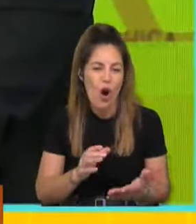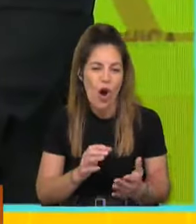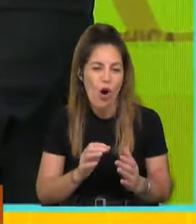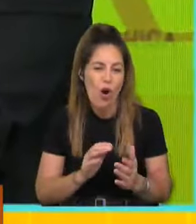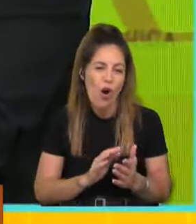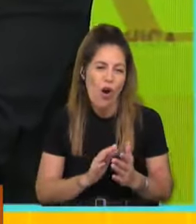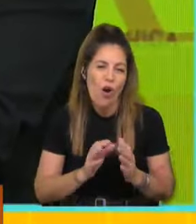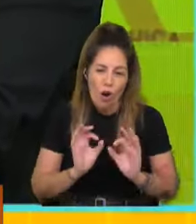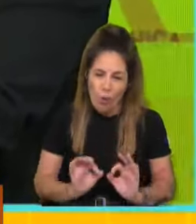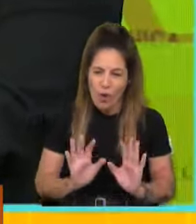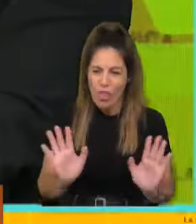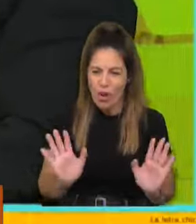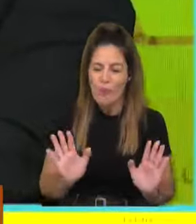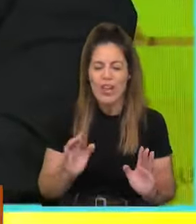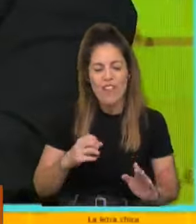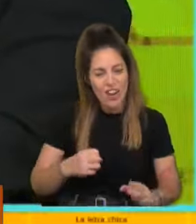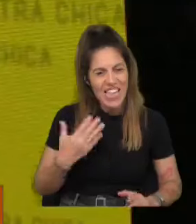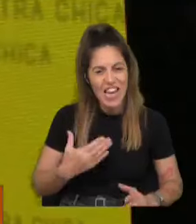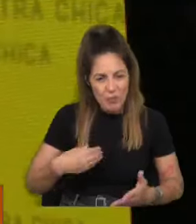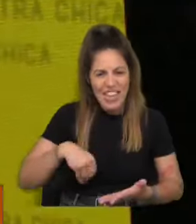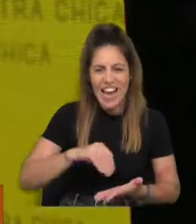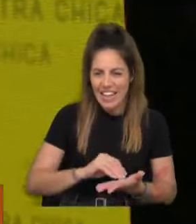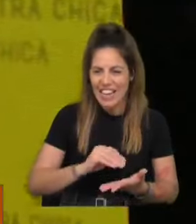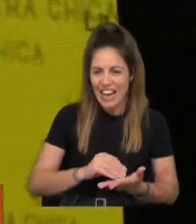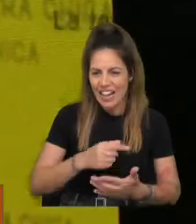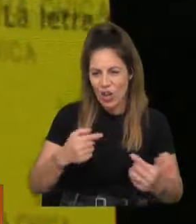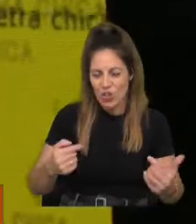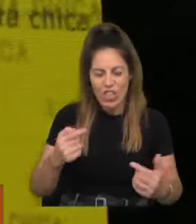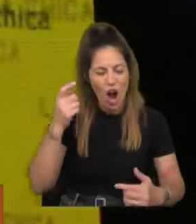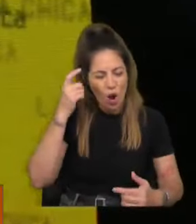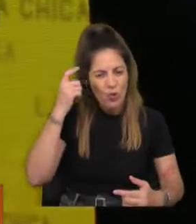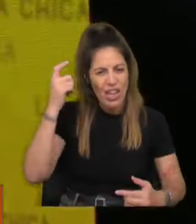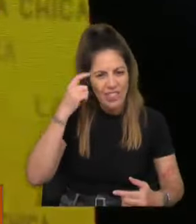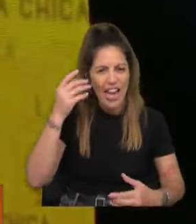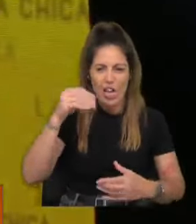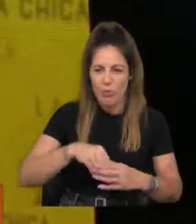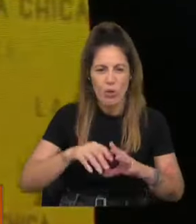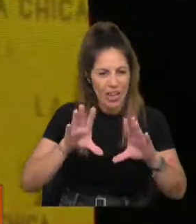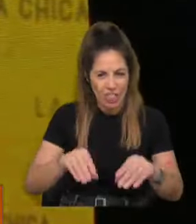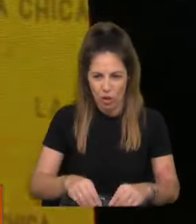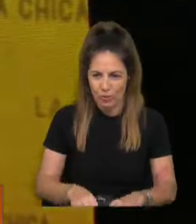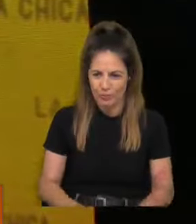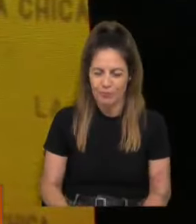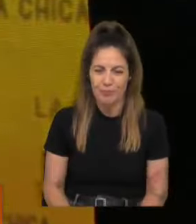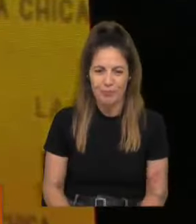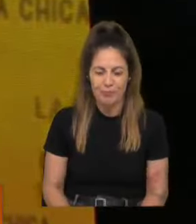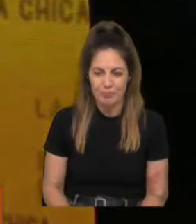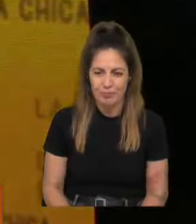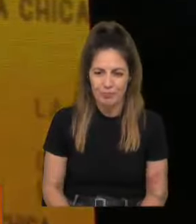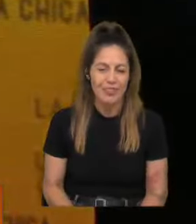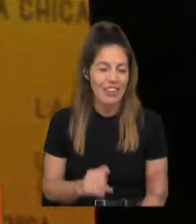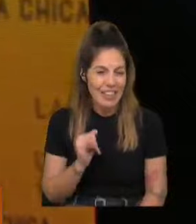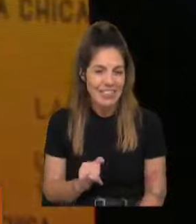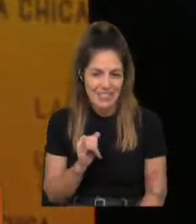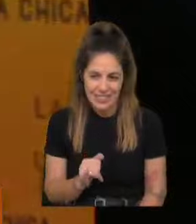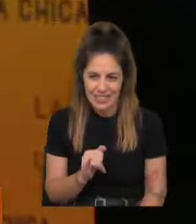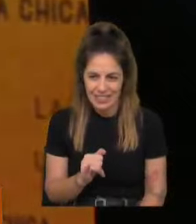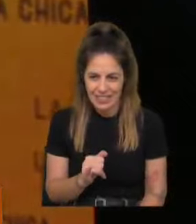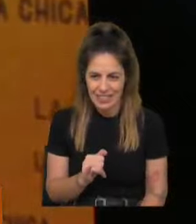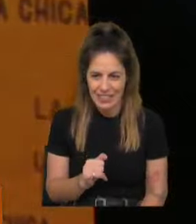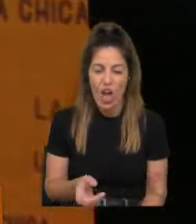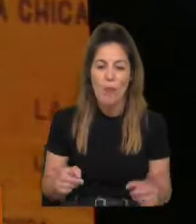que valía la pena agregarle valor a una reflexión que yo creo que involucra a todo el mundo eh maik Te voy contigo sí volvemos con